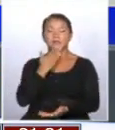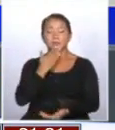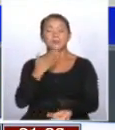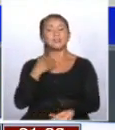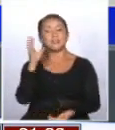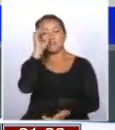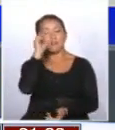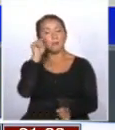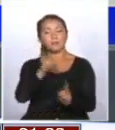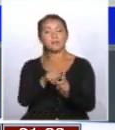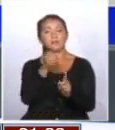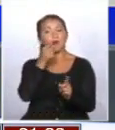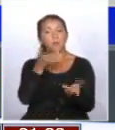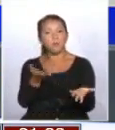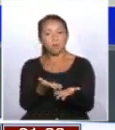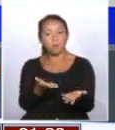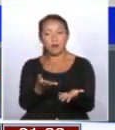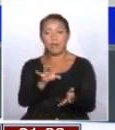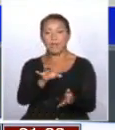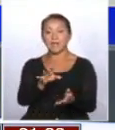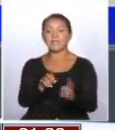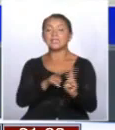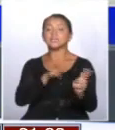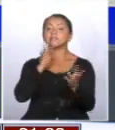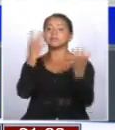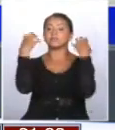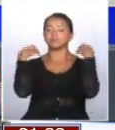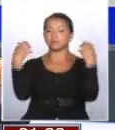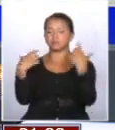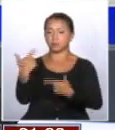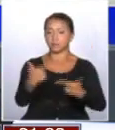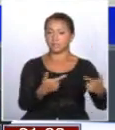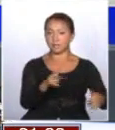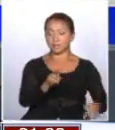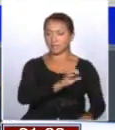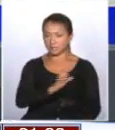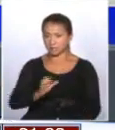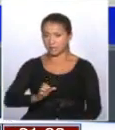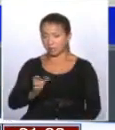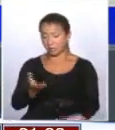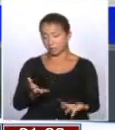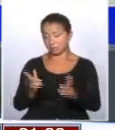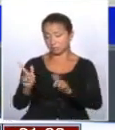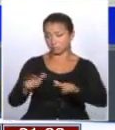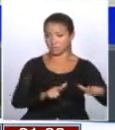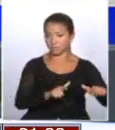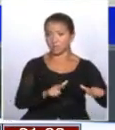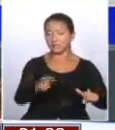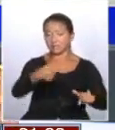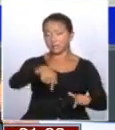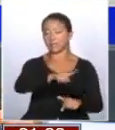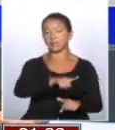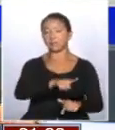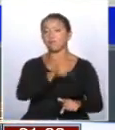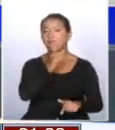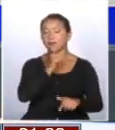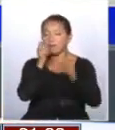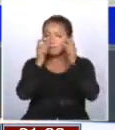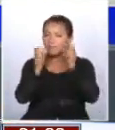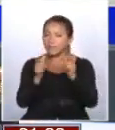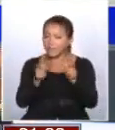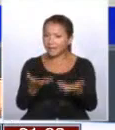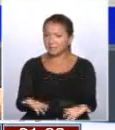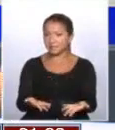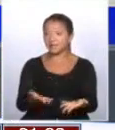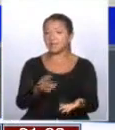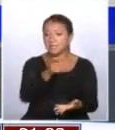buscaría eventualmente establecer son responsabilidades políticas en algún organismo del Estado que no haya fiscalizado y